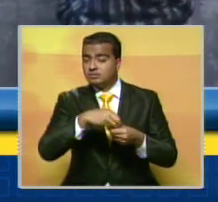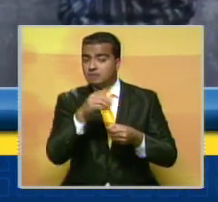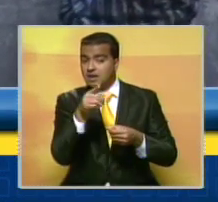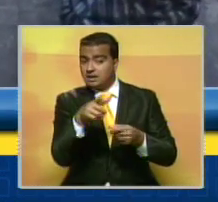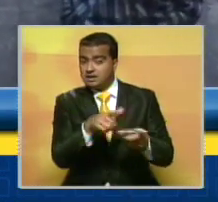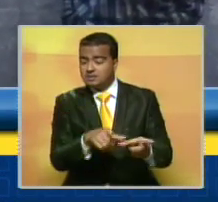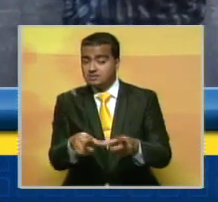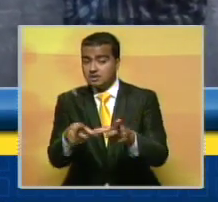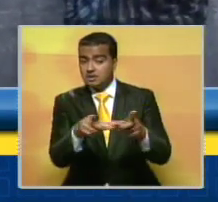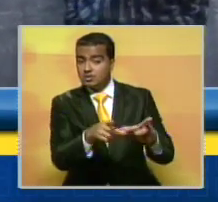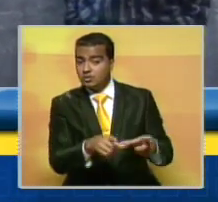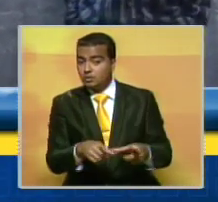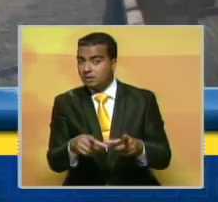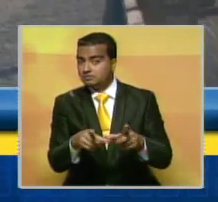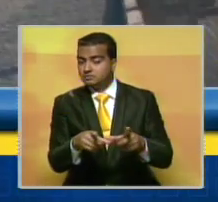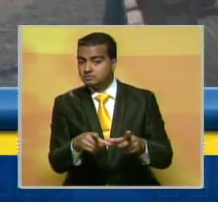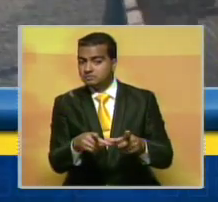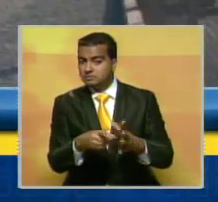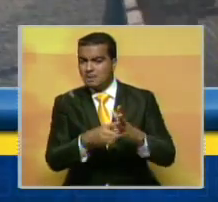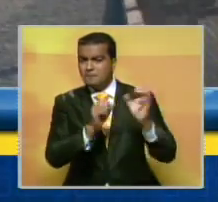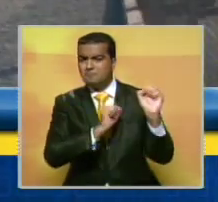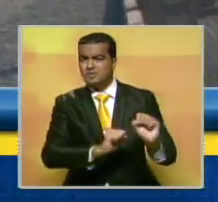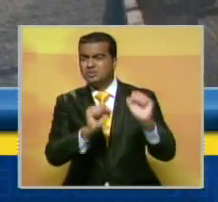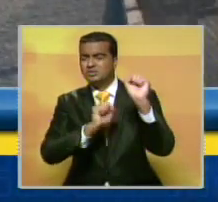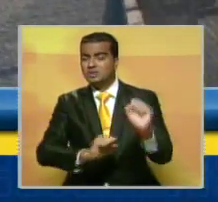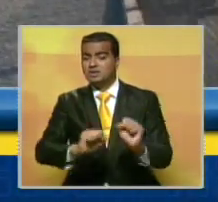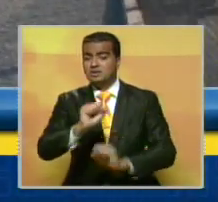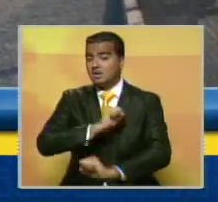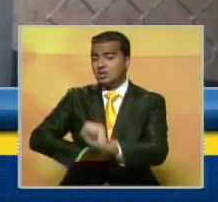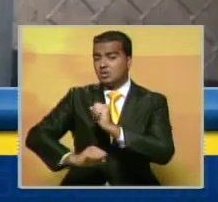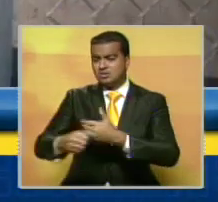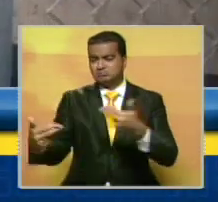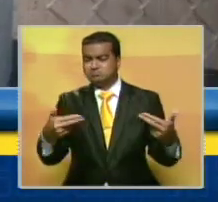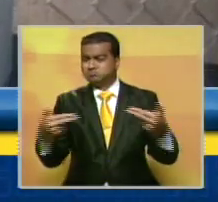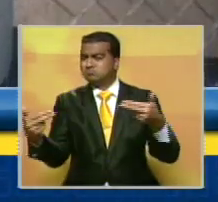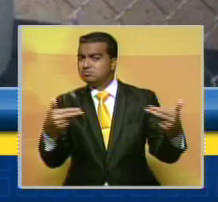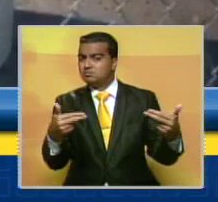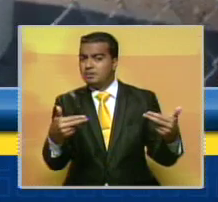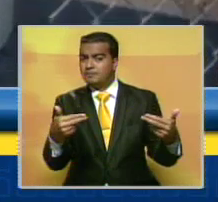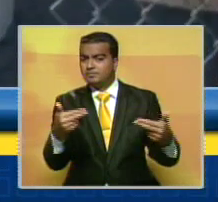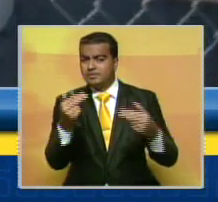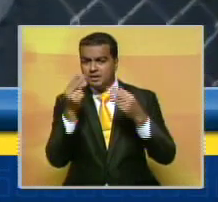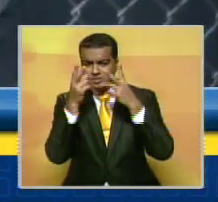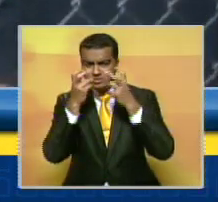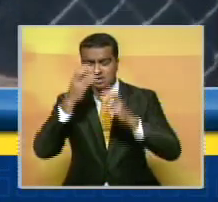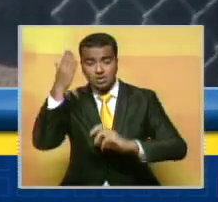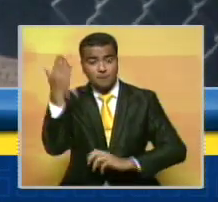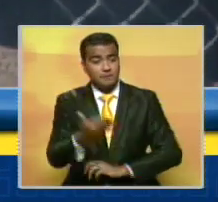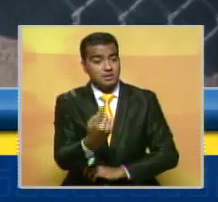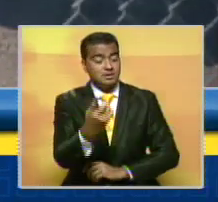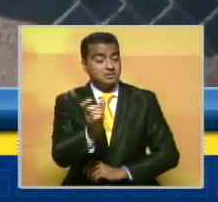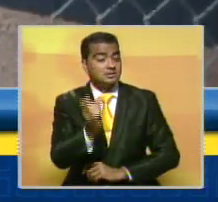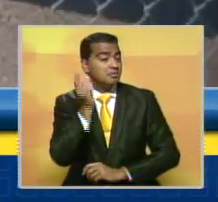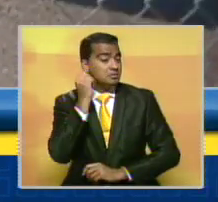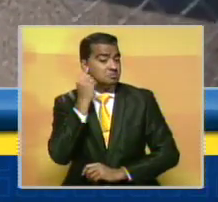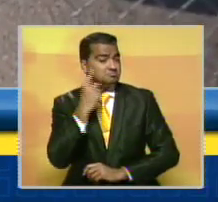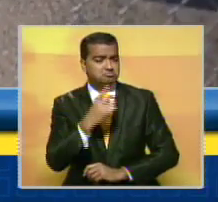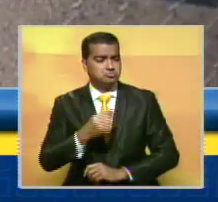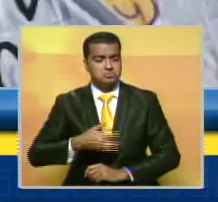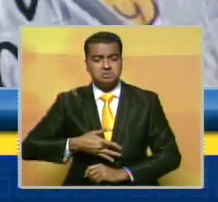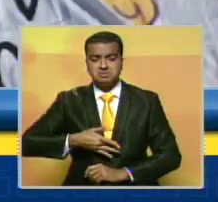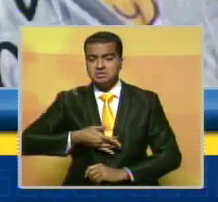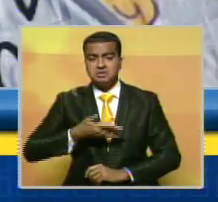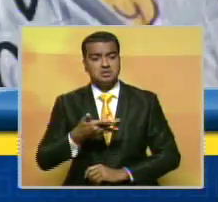instalaciones de Oak Ridge en protesta contra las armas nucleares. En el momento de escuchar la condena, Rice dijo que no se